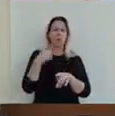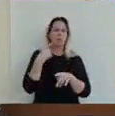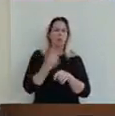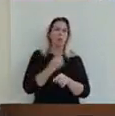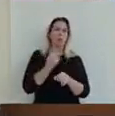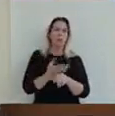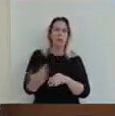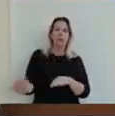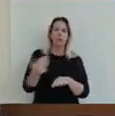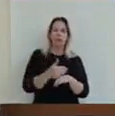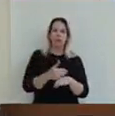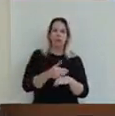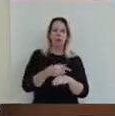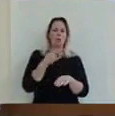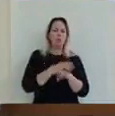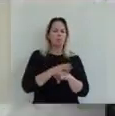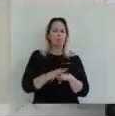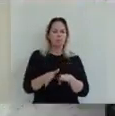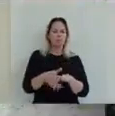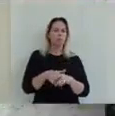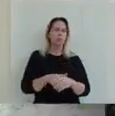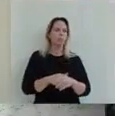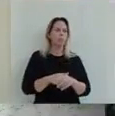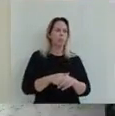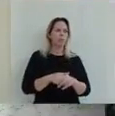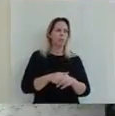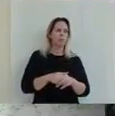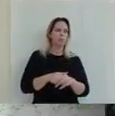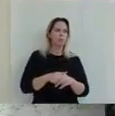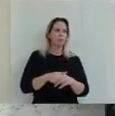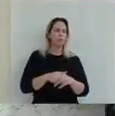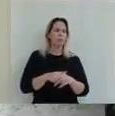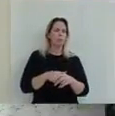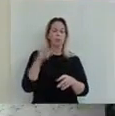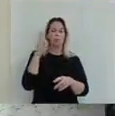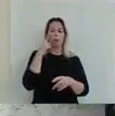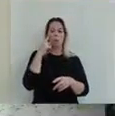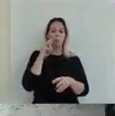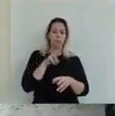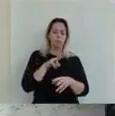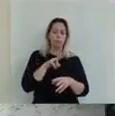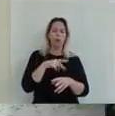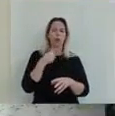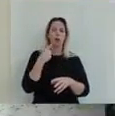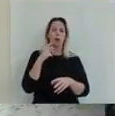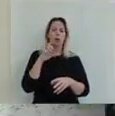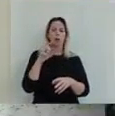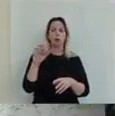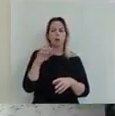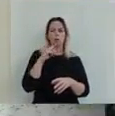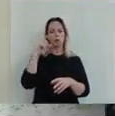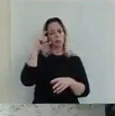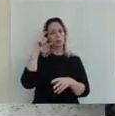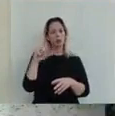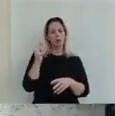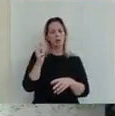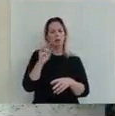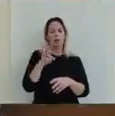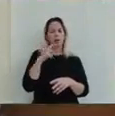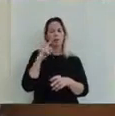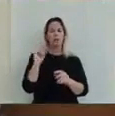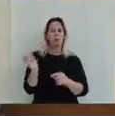minoritaria, porque desde el punto de vista sanitario, el cotecar completo son gente que tiene sospecha